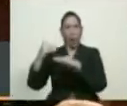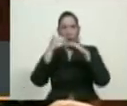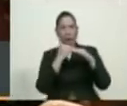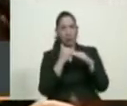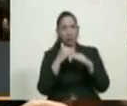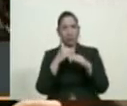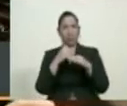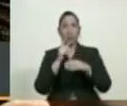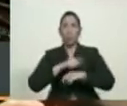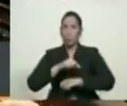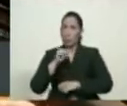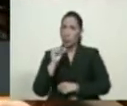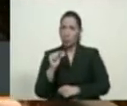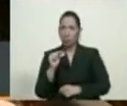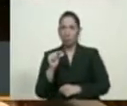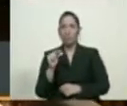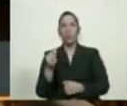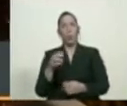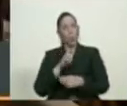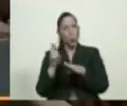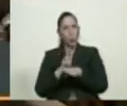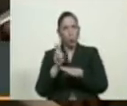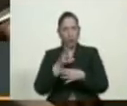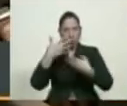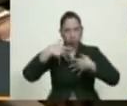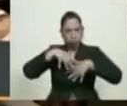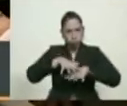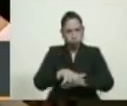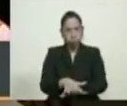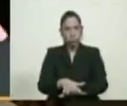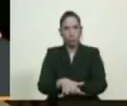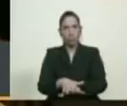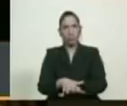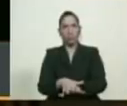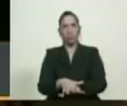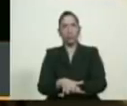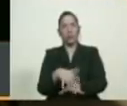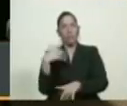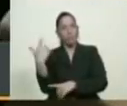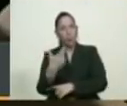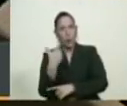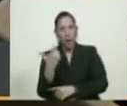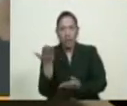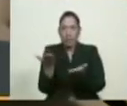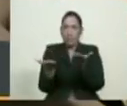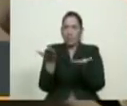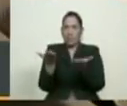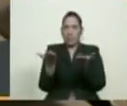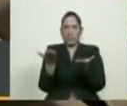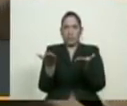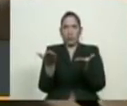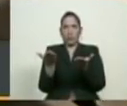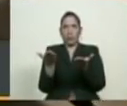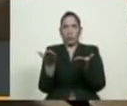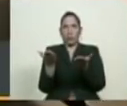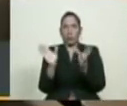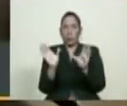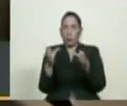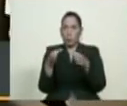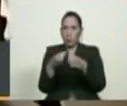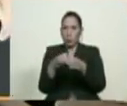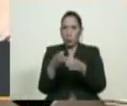para buscar la integridad, este es un momento para buscar el equilibrio entre los factores de